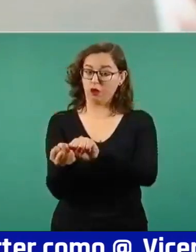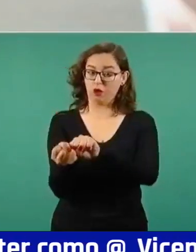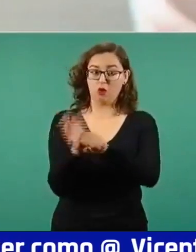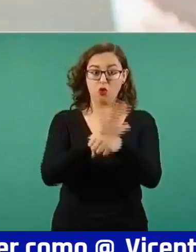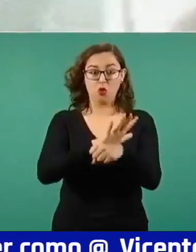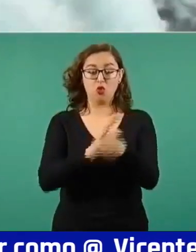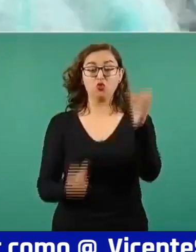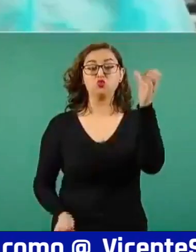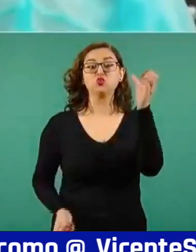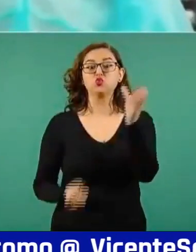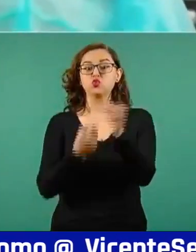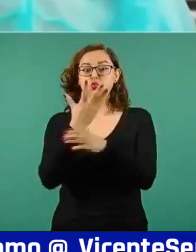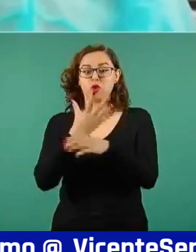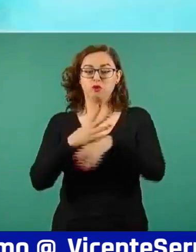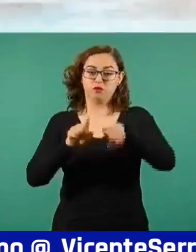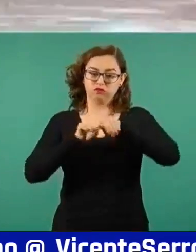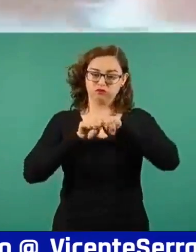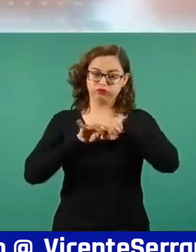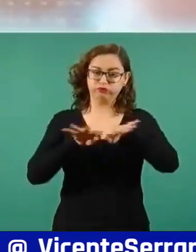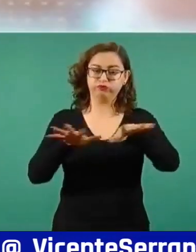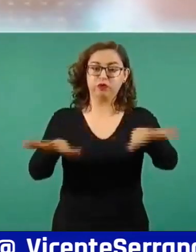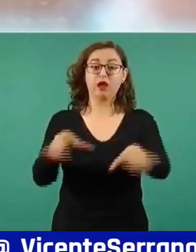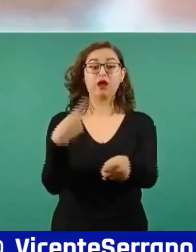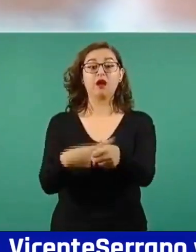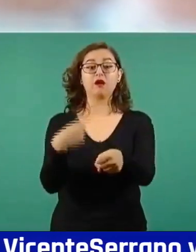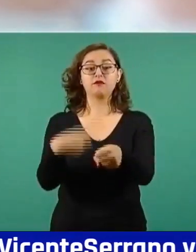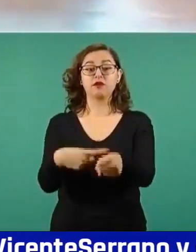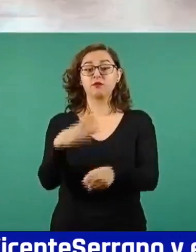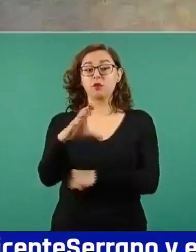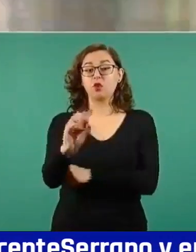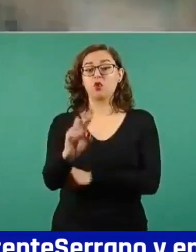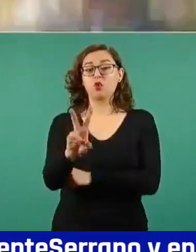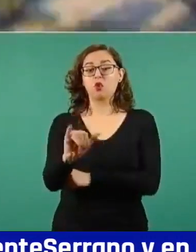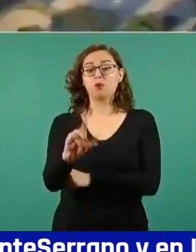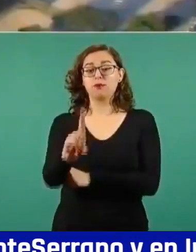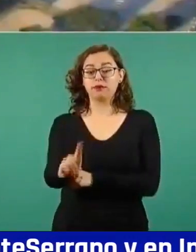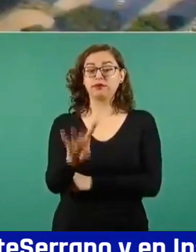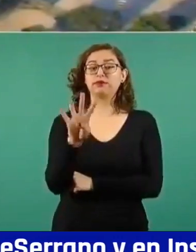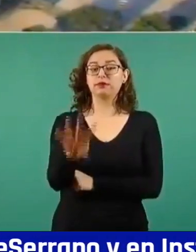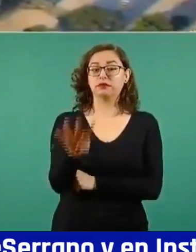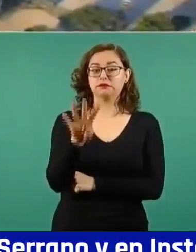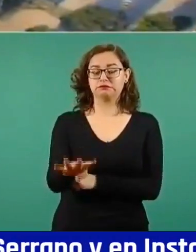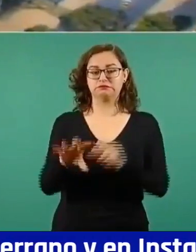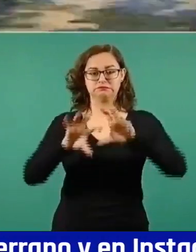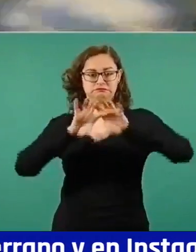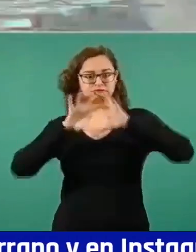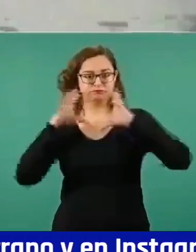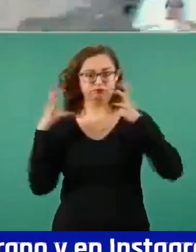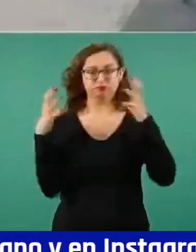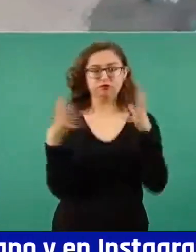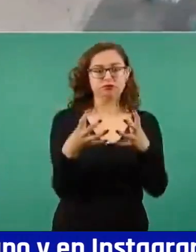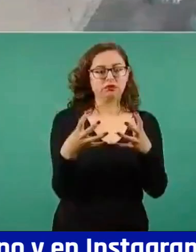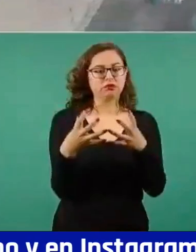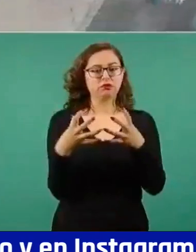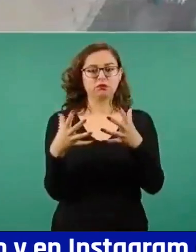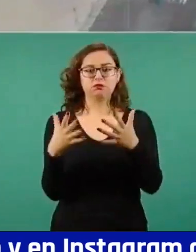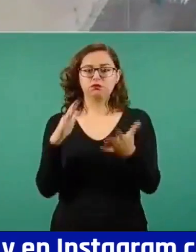nuevo coronavirus que causa la COVID-19, la cual paralizó al mundo entero.